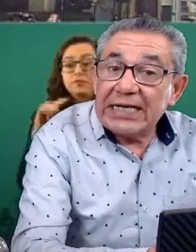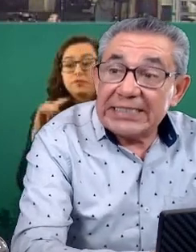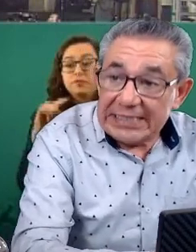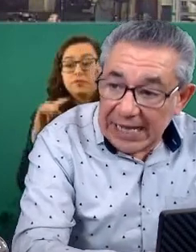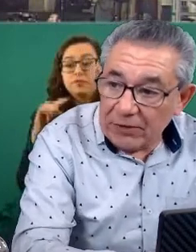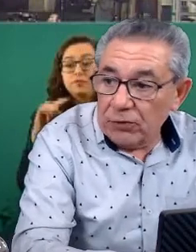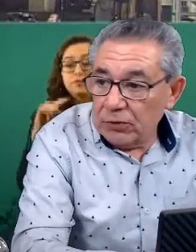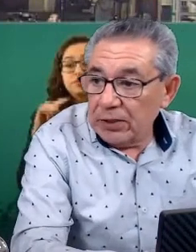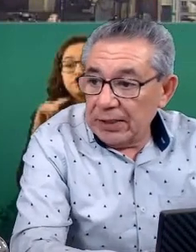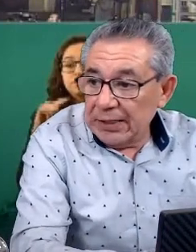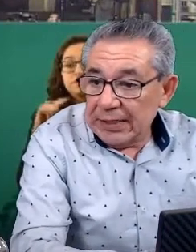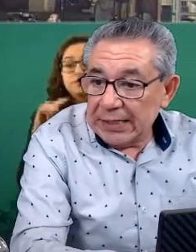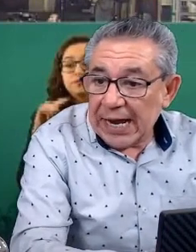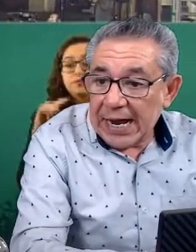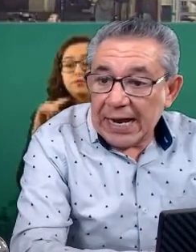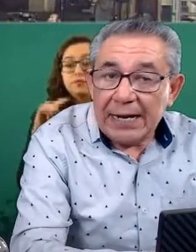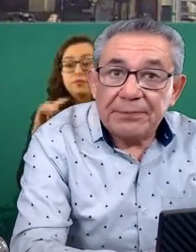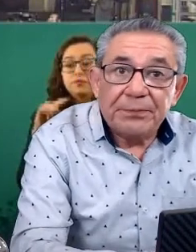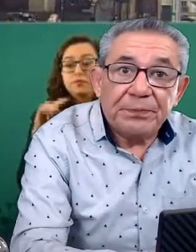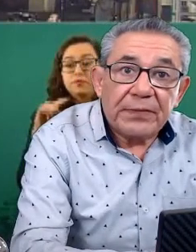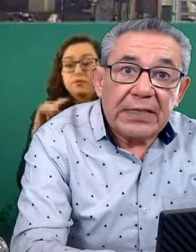haya financiado